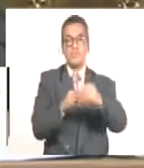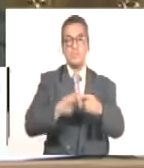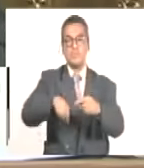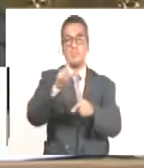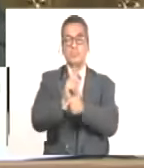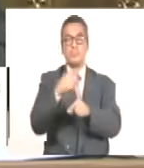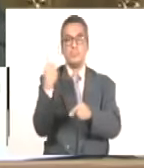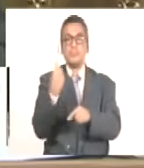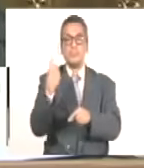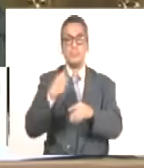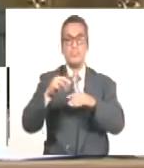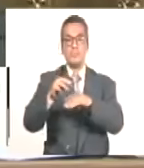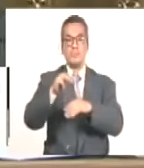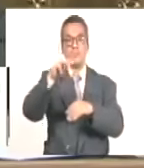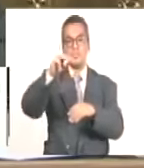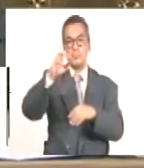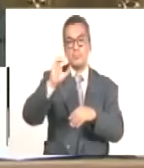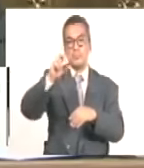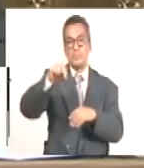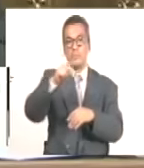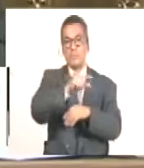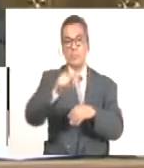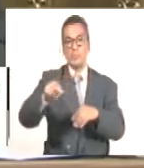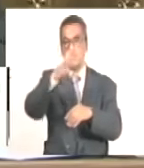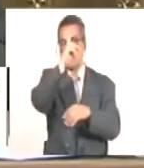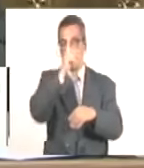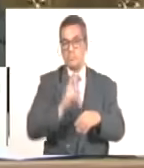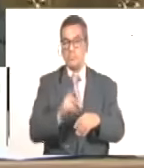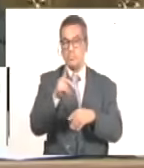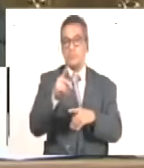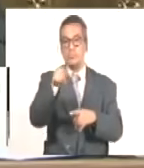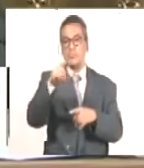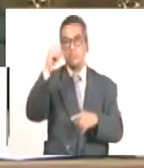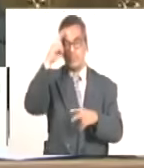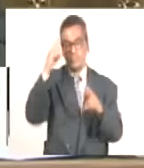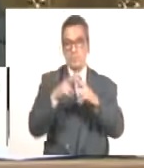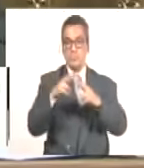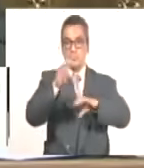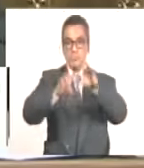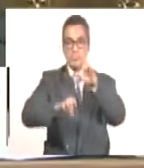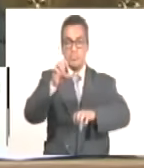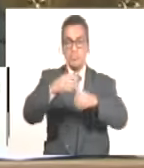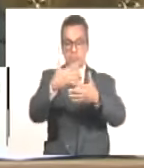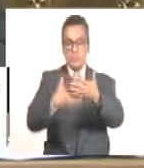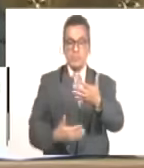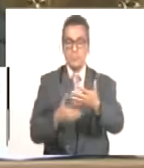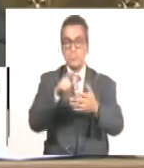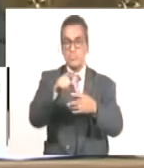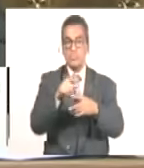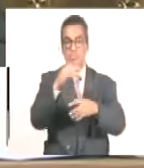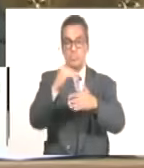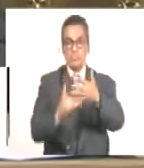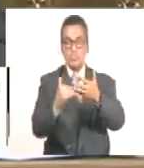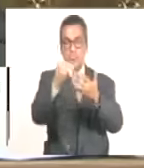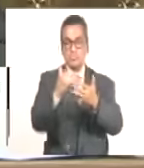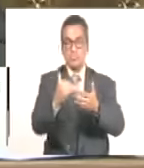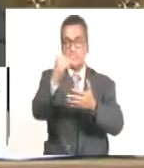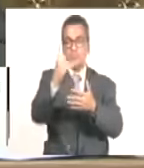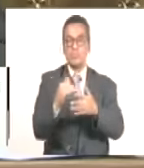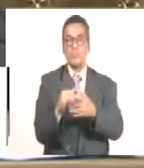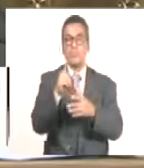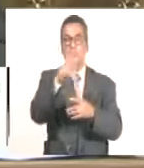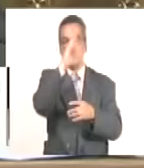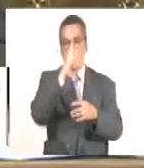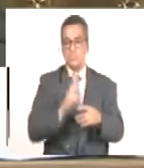única y exclusivamente al Consejo Nacional para las Personas con Discapacidad, el cual reconoce las evaluaciones, informes y clasificación y calificación de